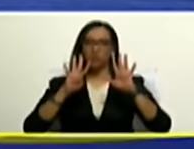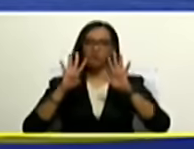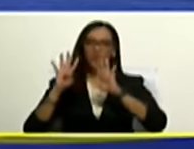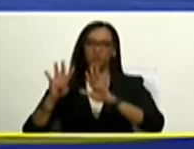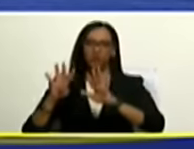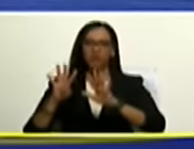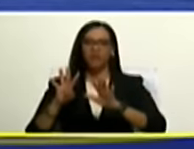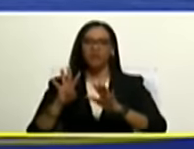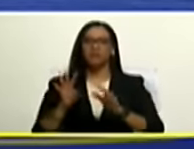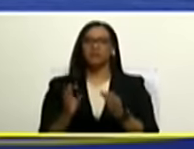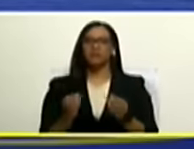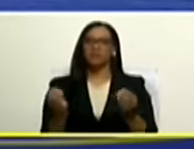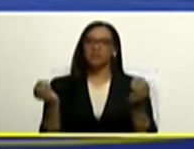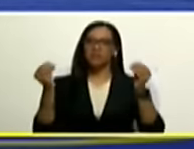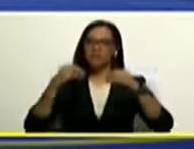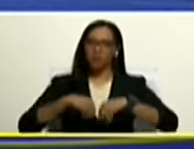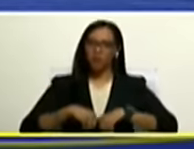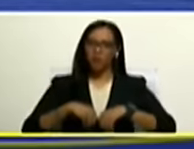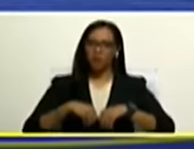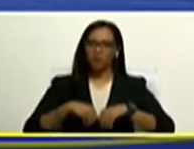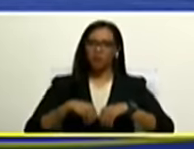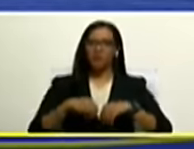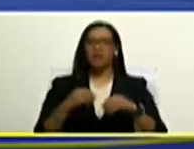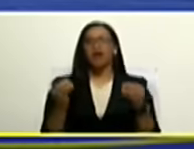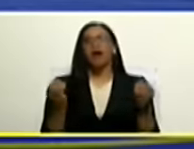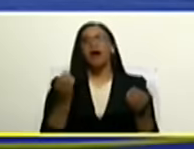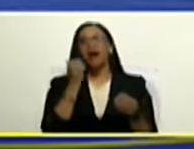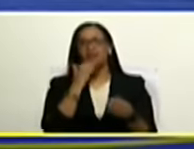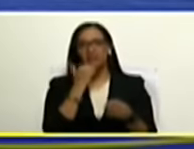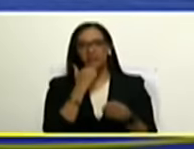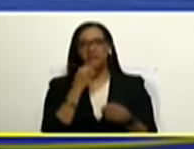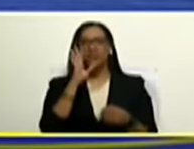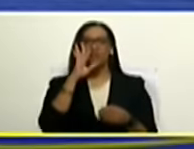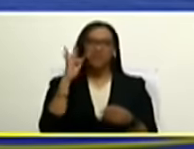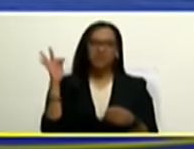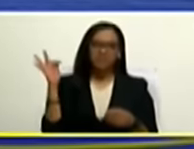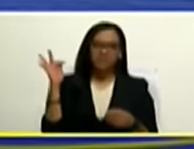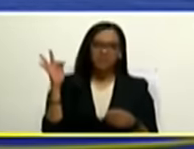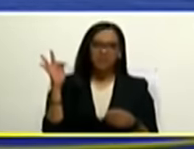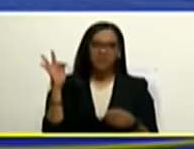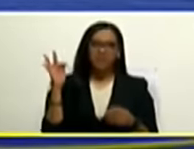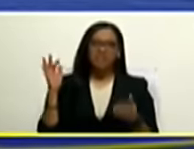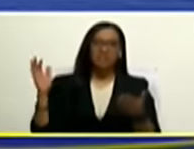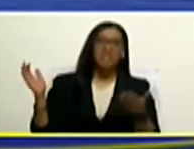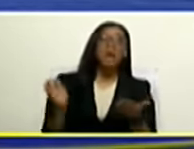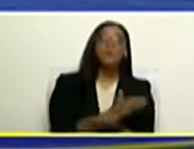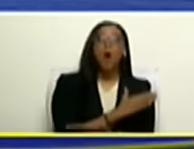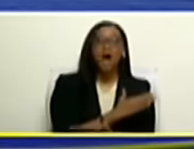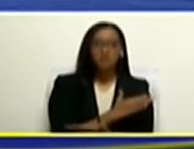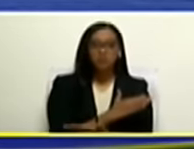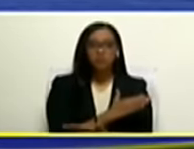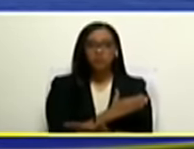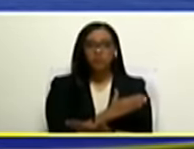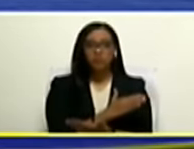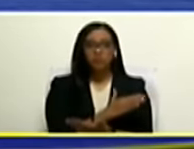1899 sale lo que se conoce como el laudo arbitral de París, despojando del inmenso territorio de